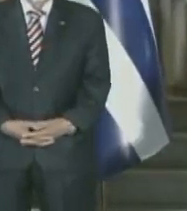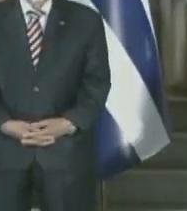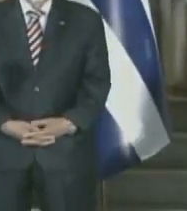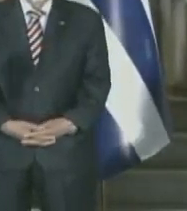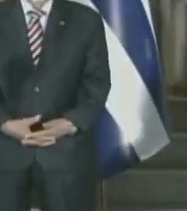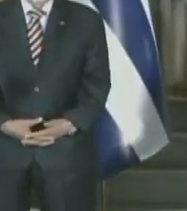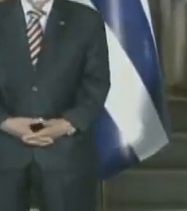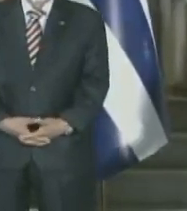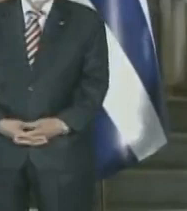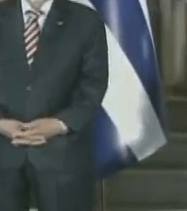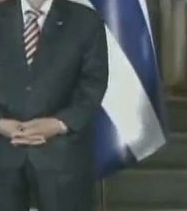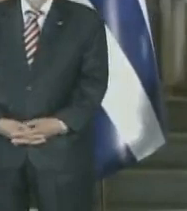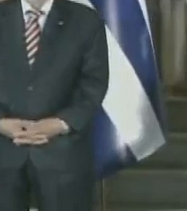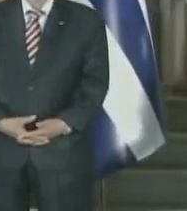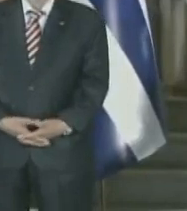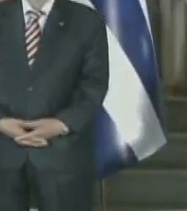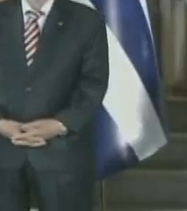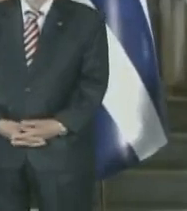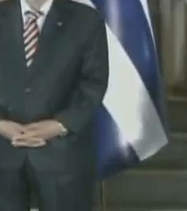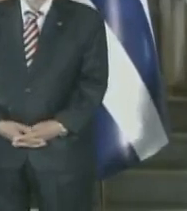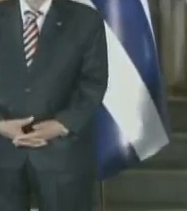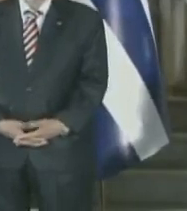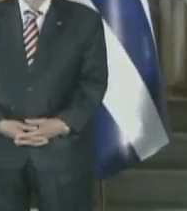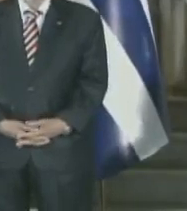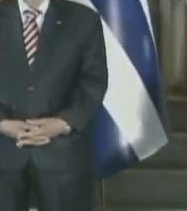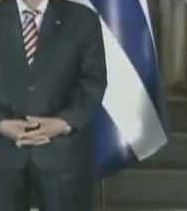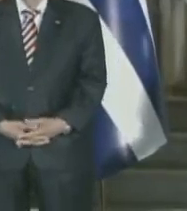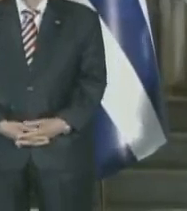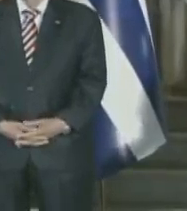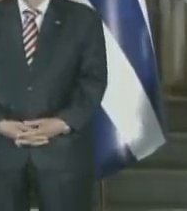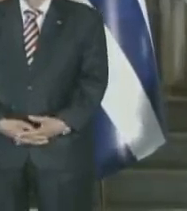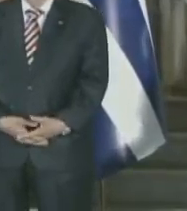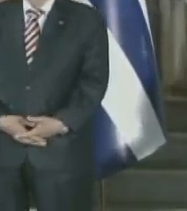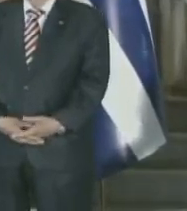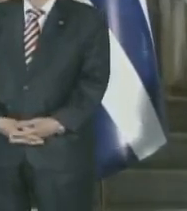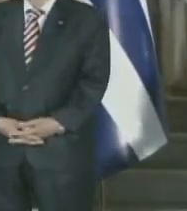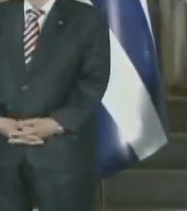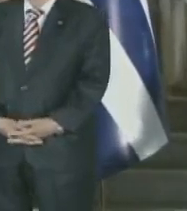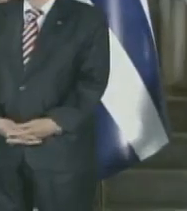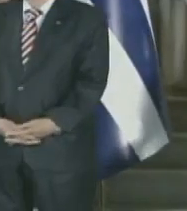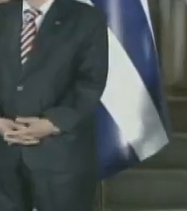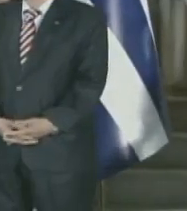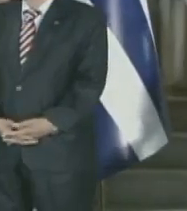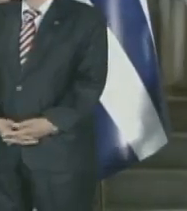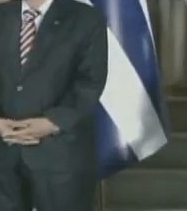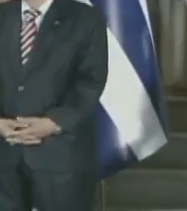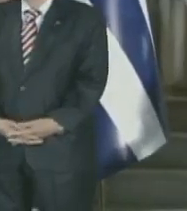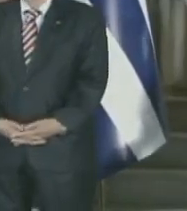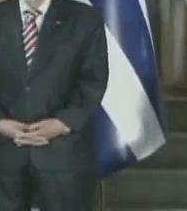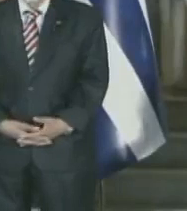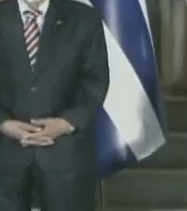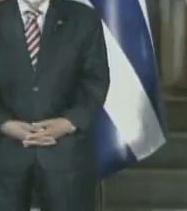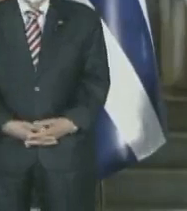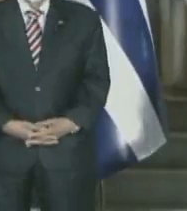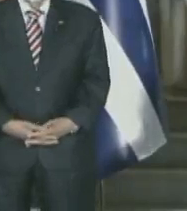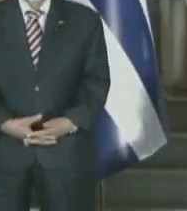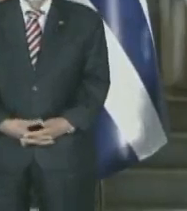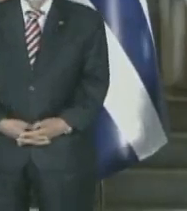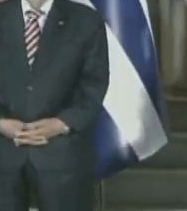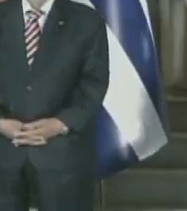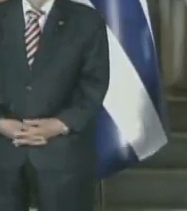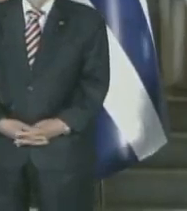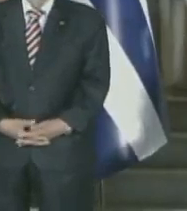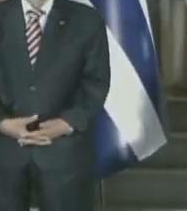presencia de Ricardo Cabrizas, viceprimer ministro de Cuba, que es el jefe de la delegación